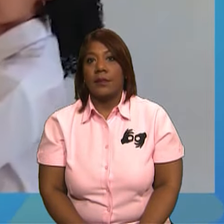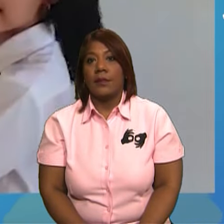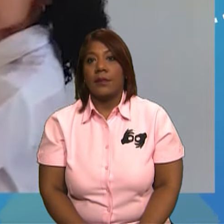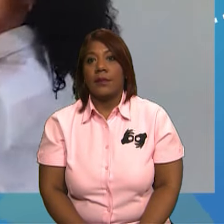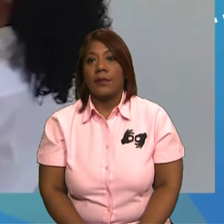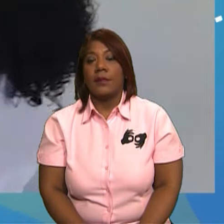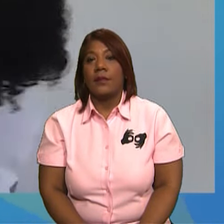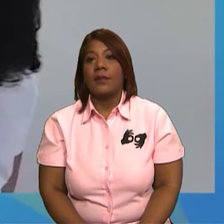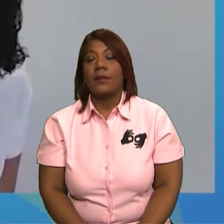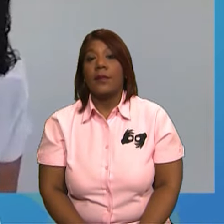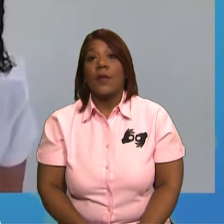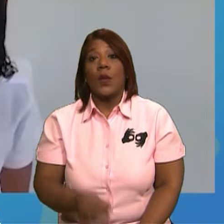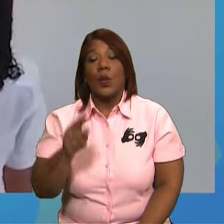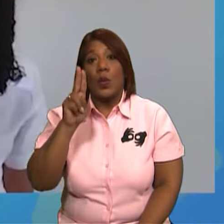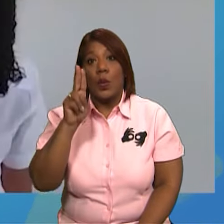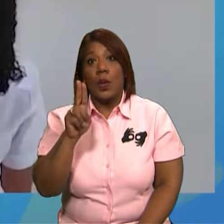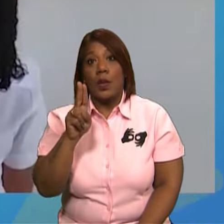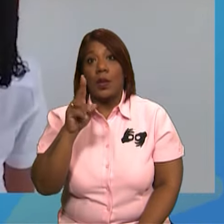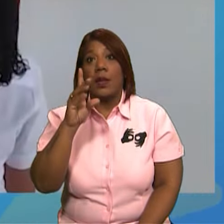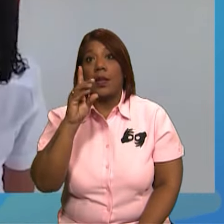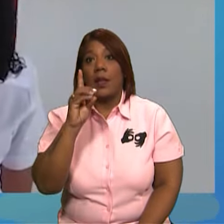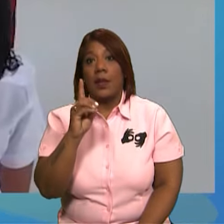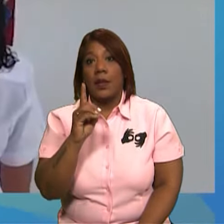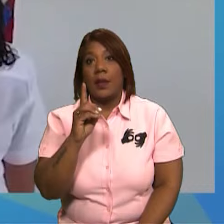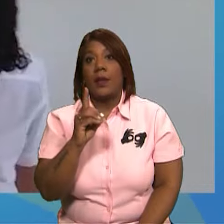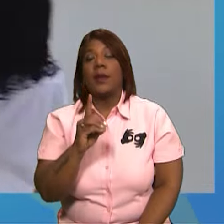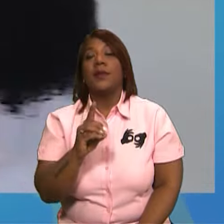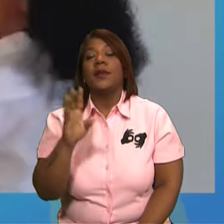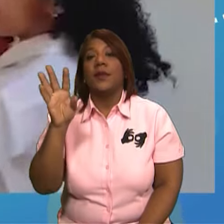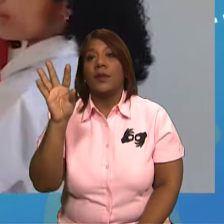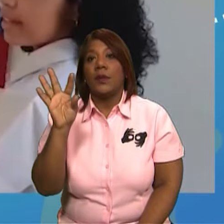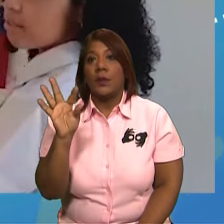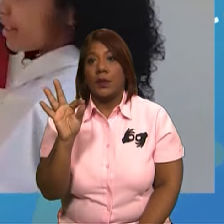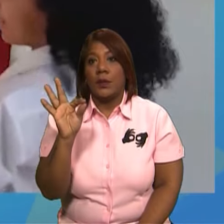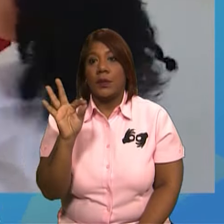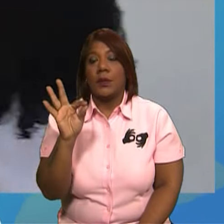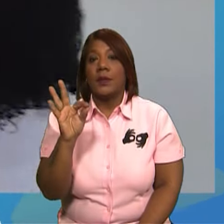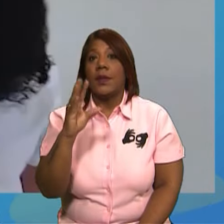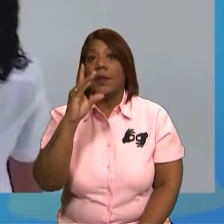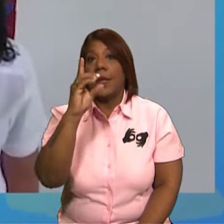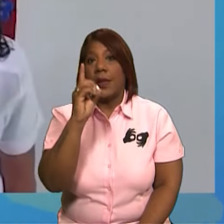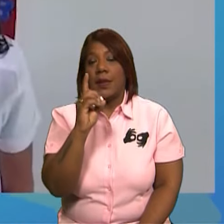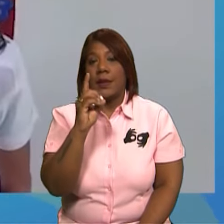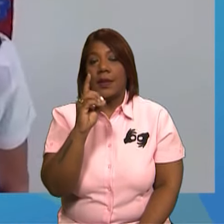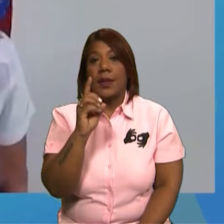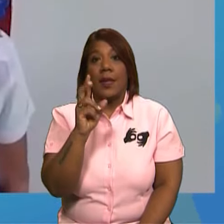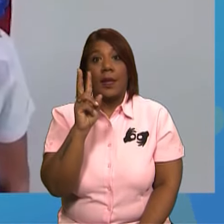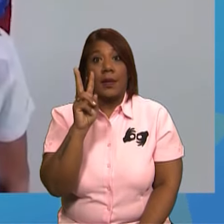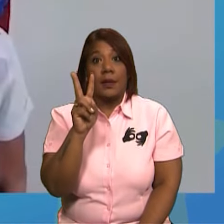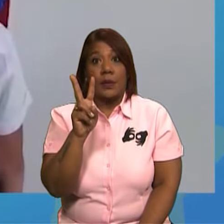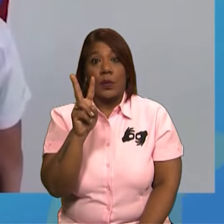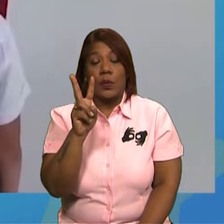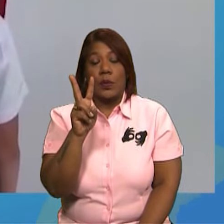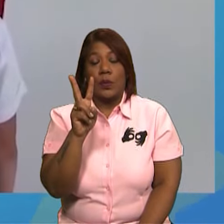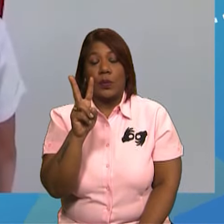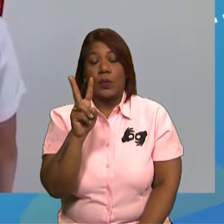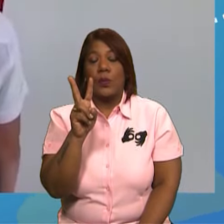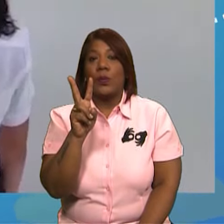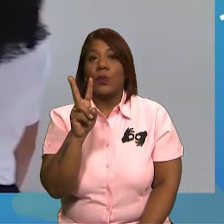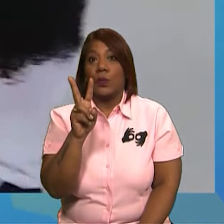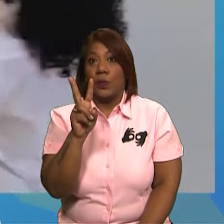Y decenas. Nuestra unidad es 9 y nuestra decena